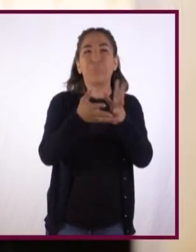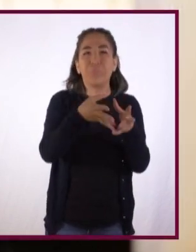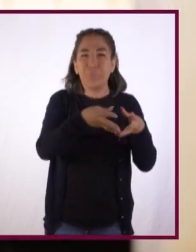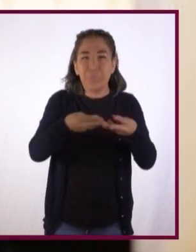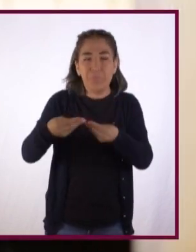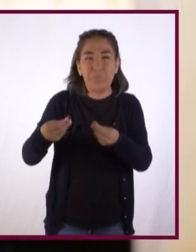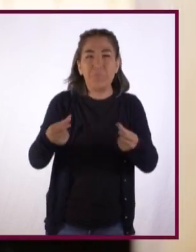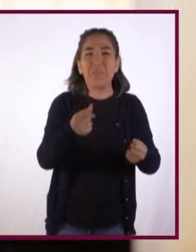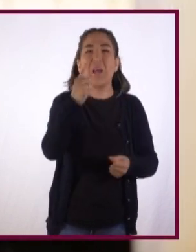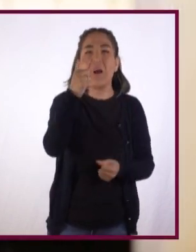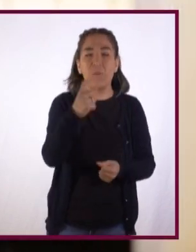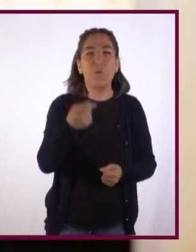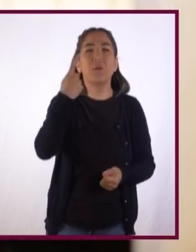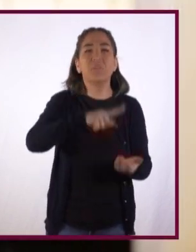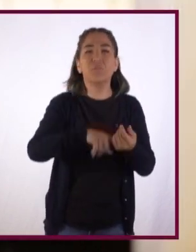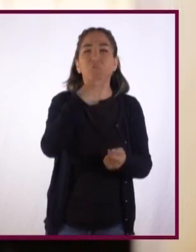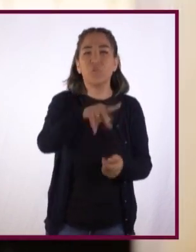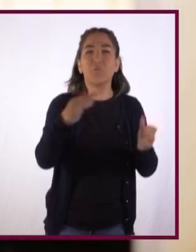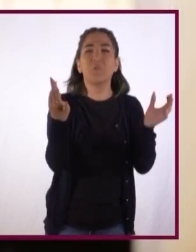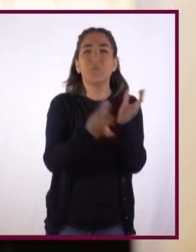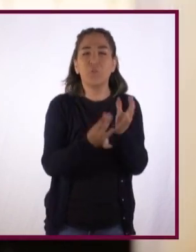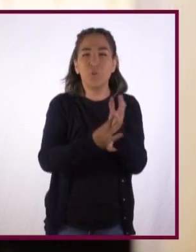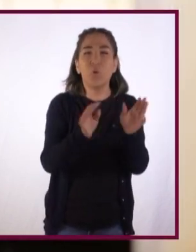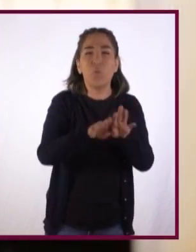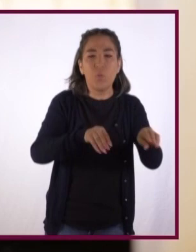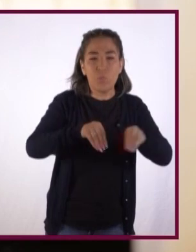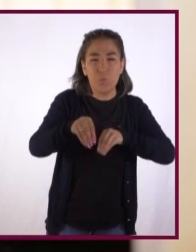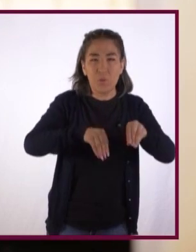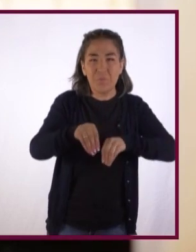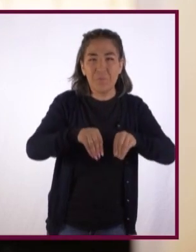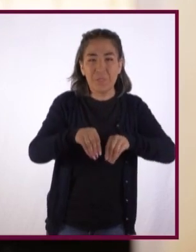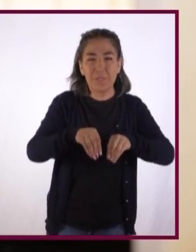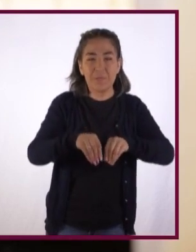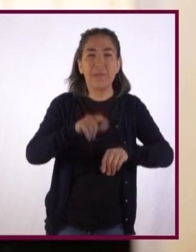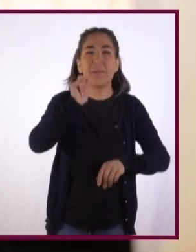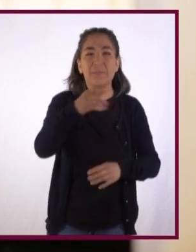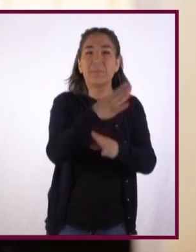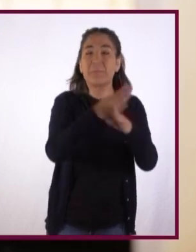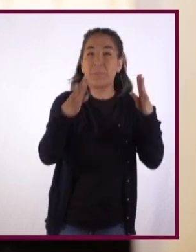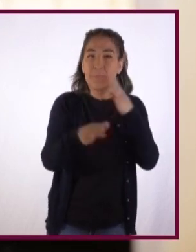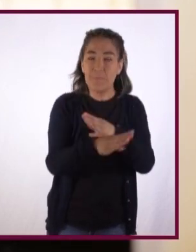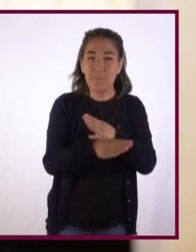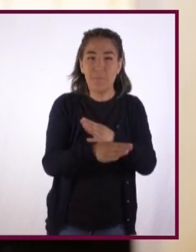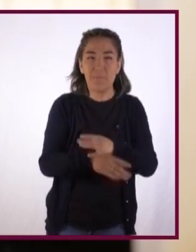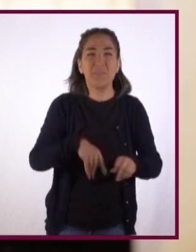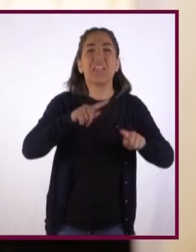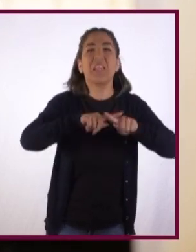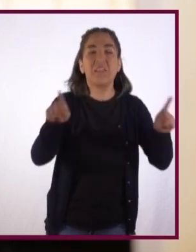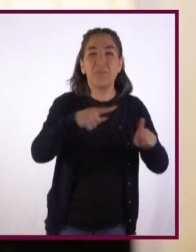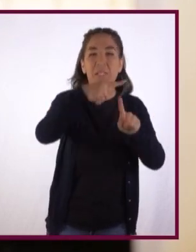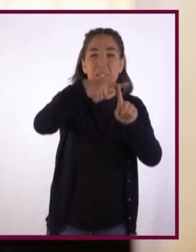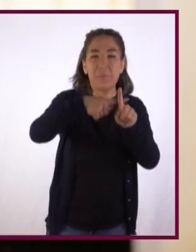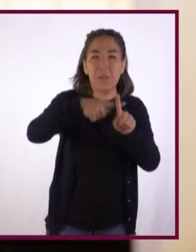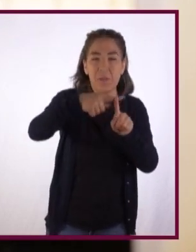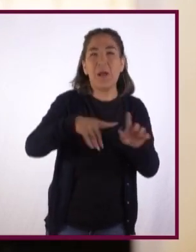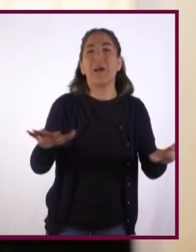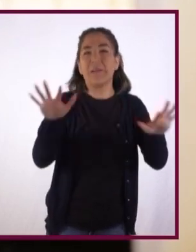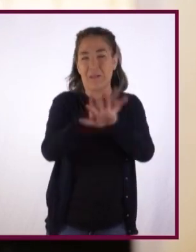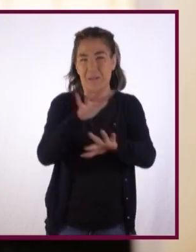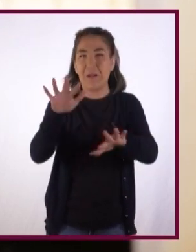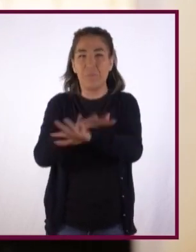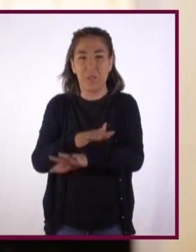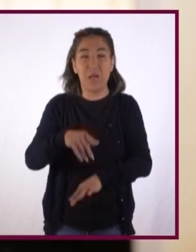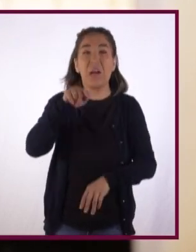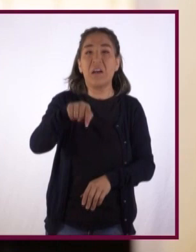Entonces, las propiedades, los estados de los materiales a diferentes temperaturas